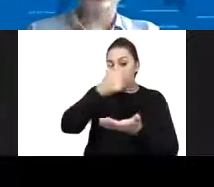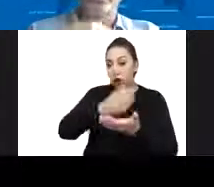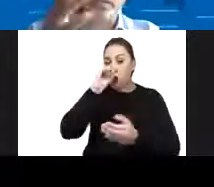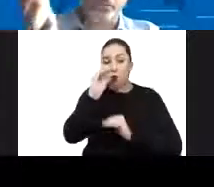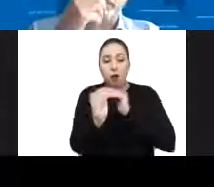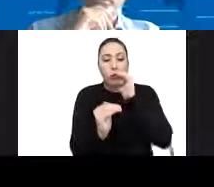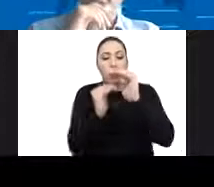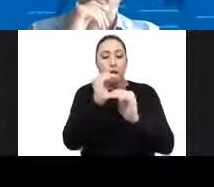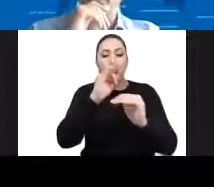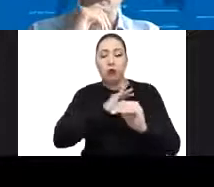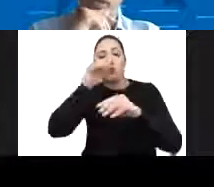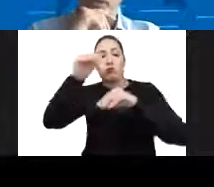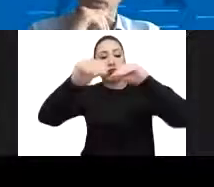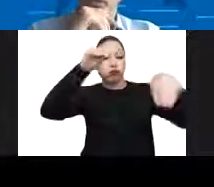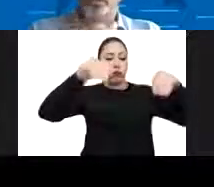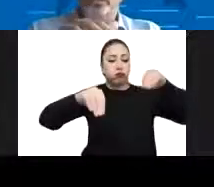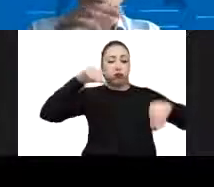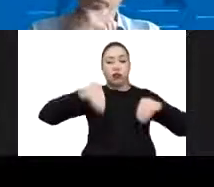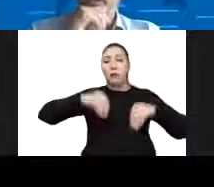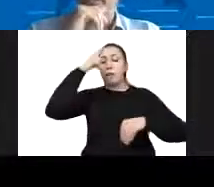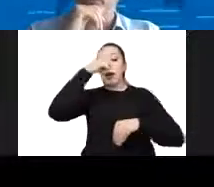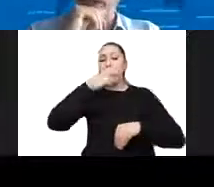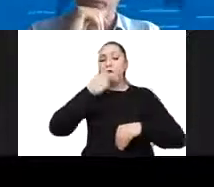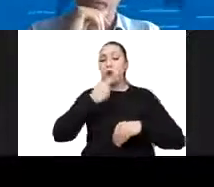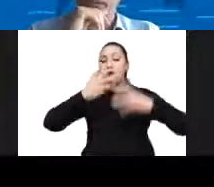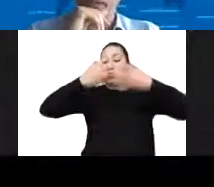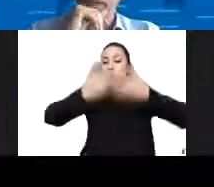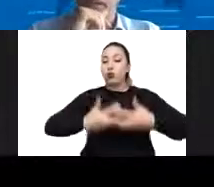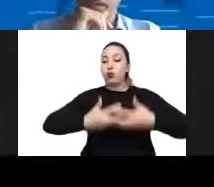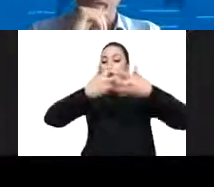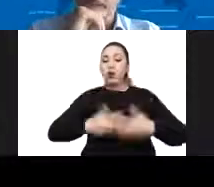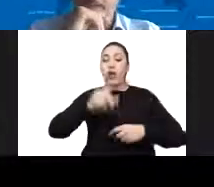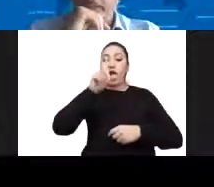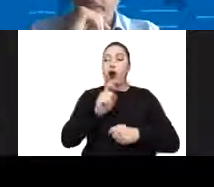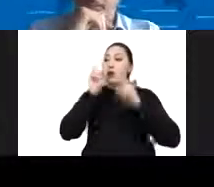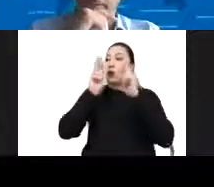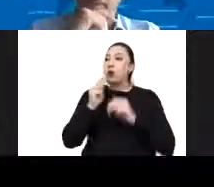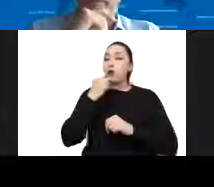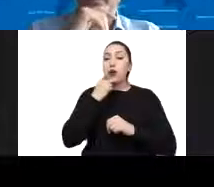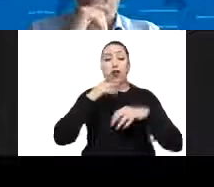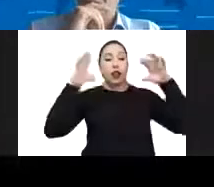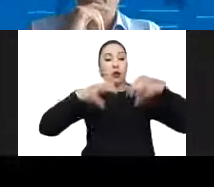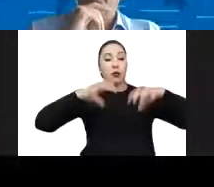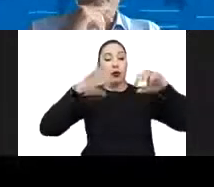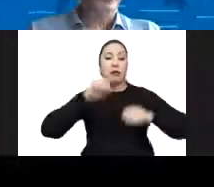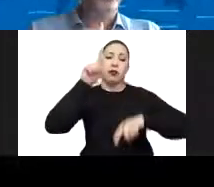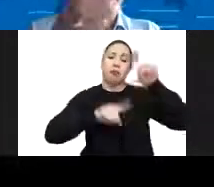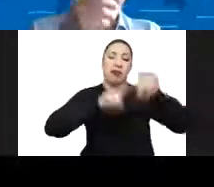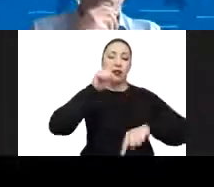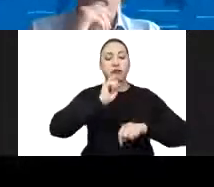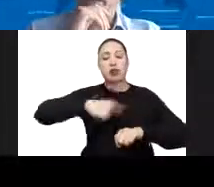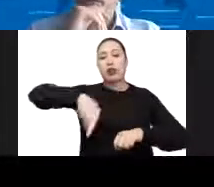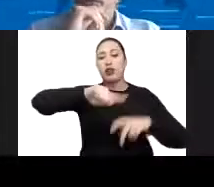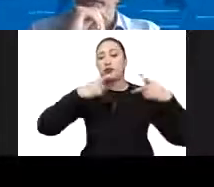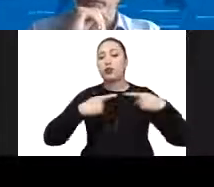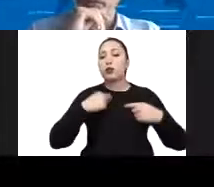de tratamiento, por ejemplo, de aguas residuales, que se van diseñando en fases a medida que las necesidades aumentan. Se habla de